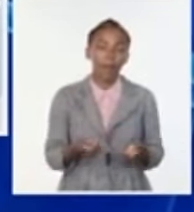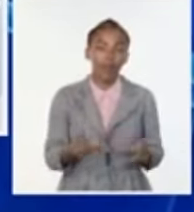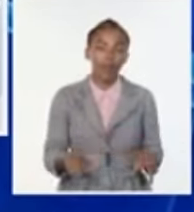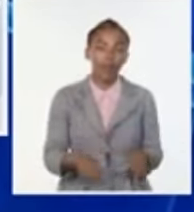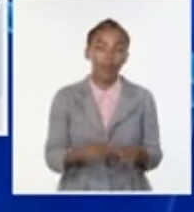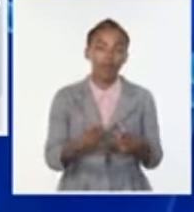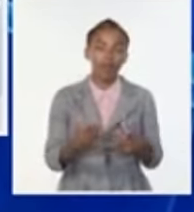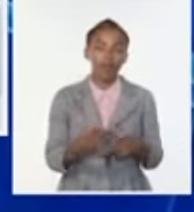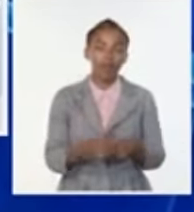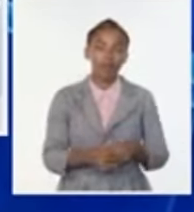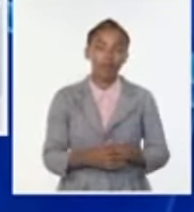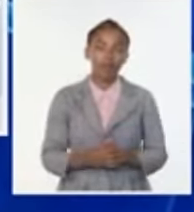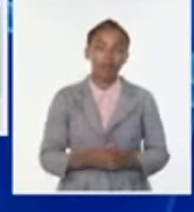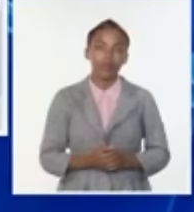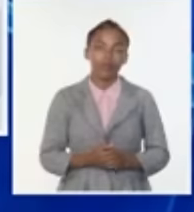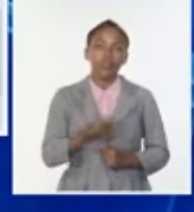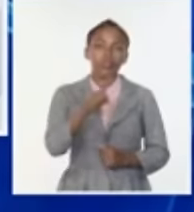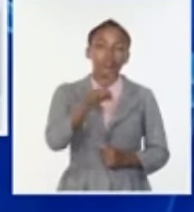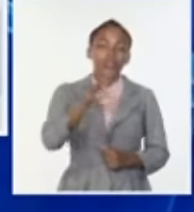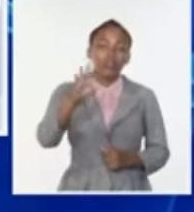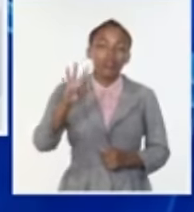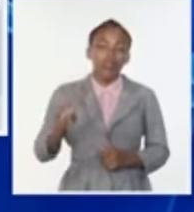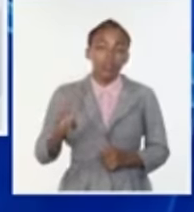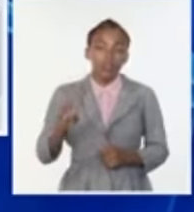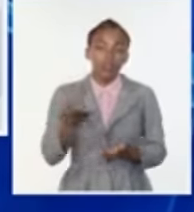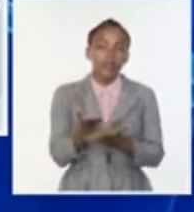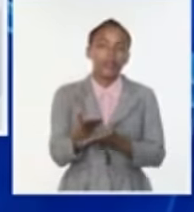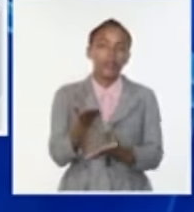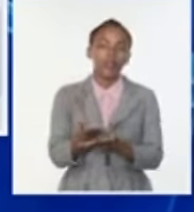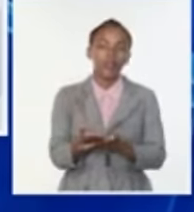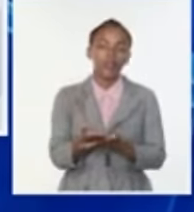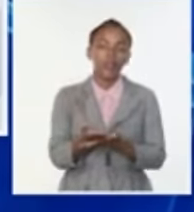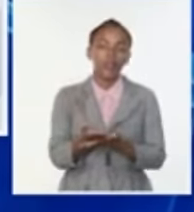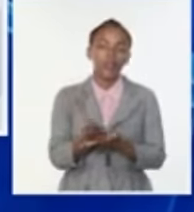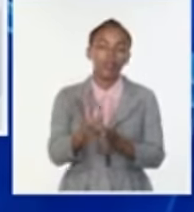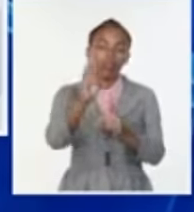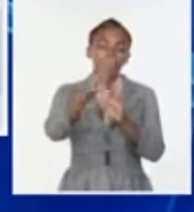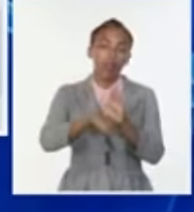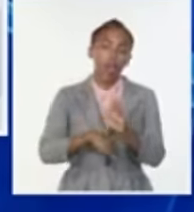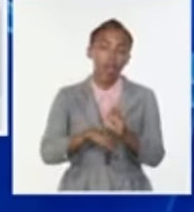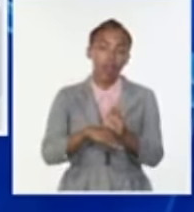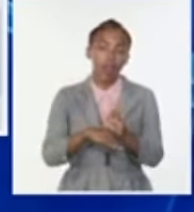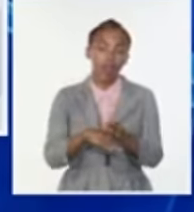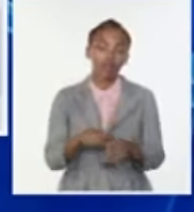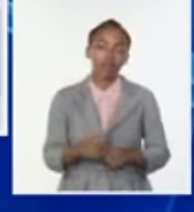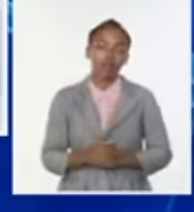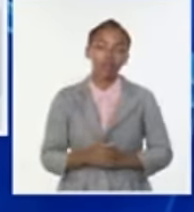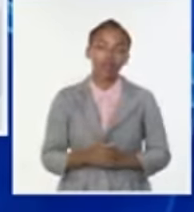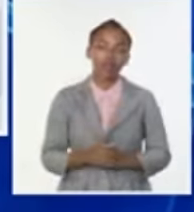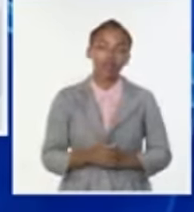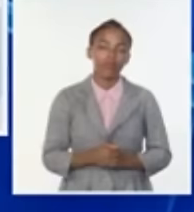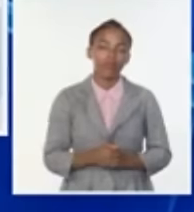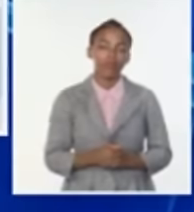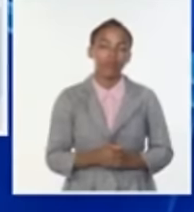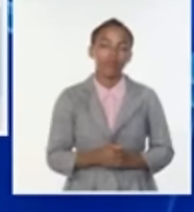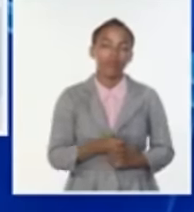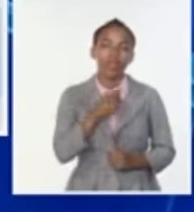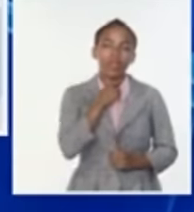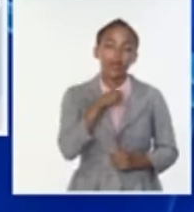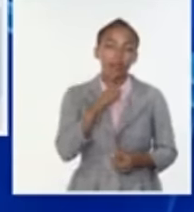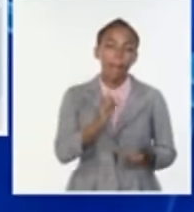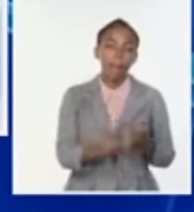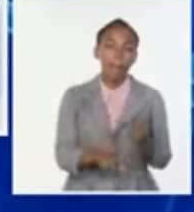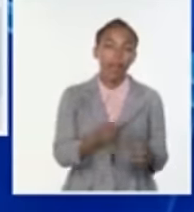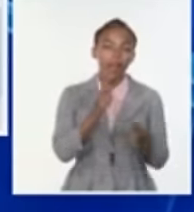24 solicitudes de retiro definitivo. La aplicación del pago digital en los mercados